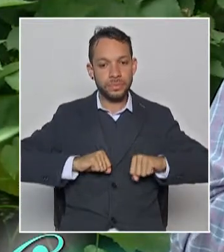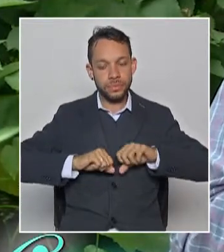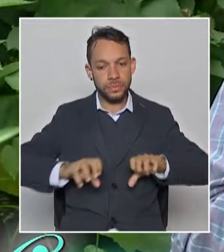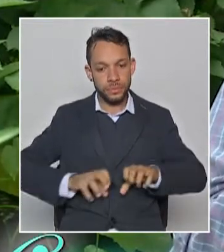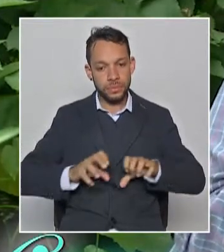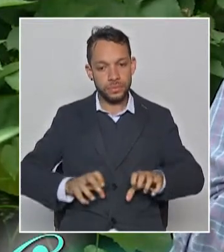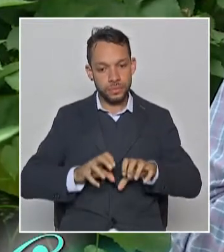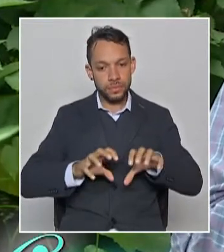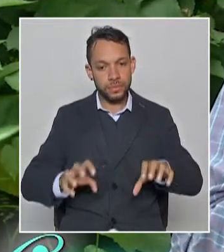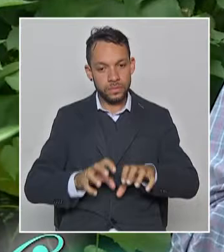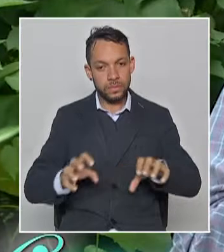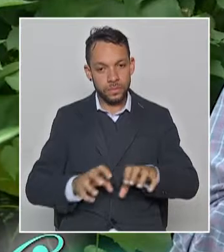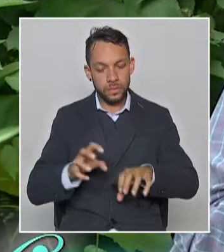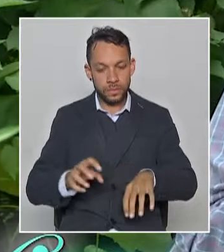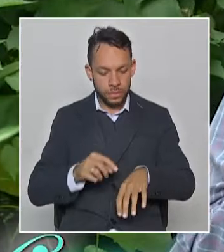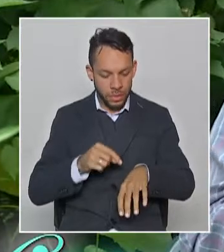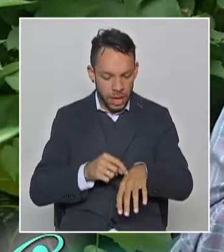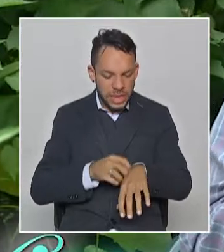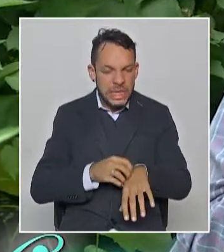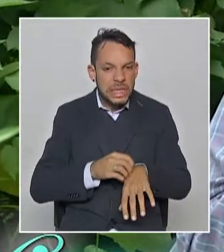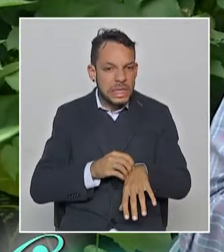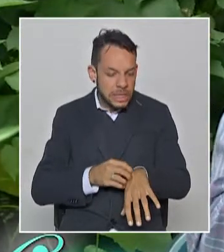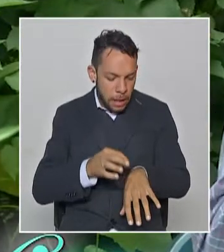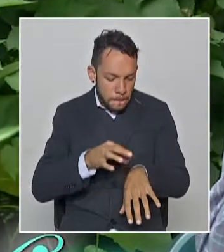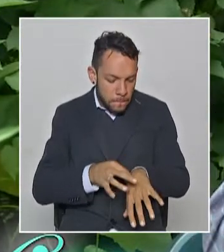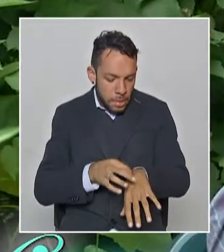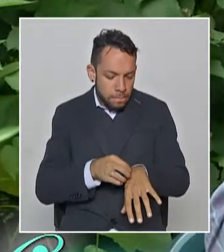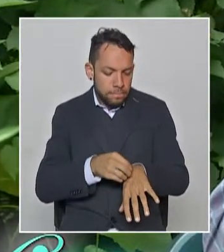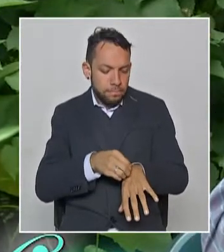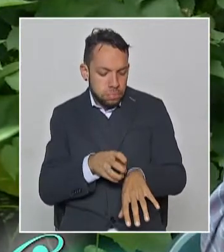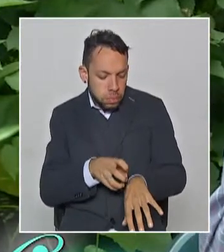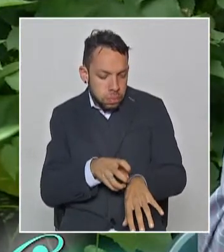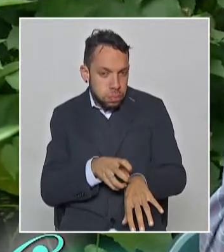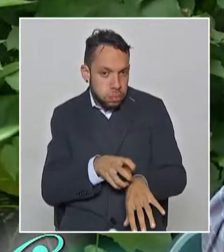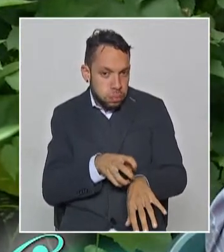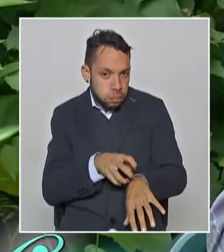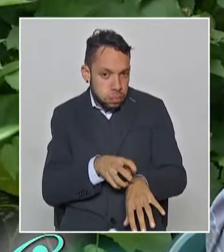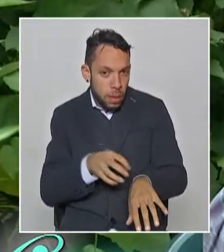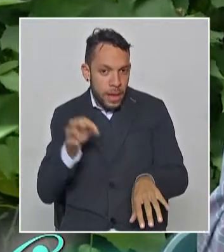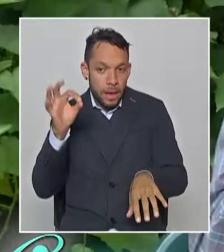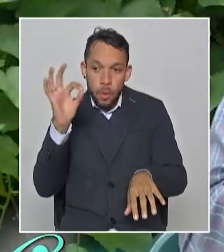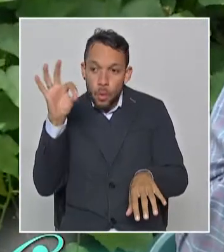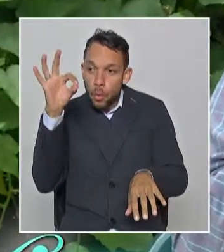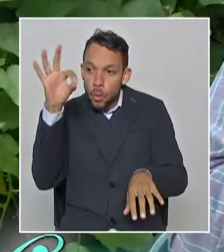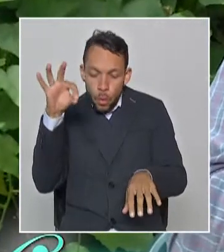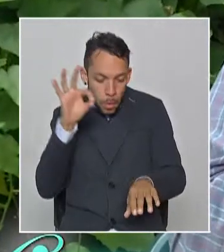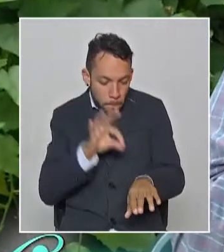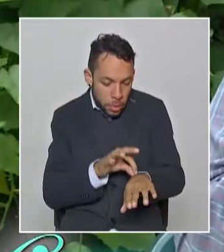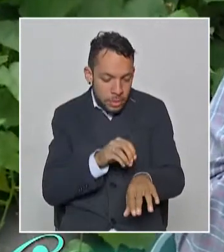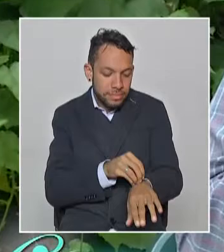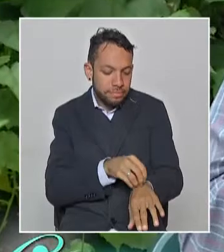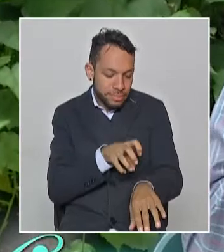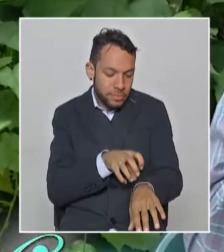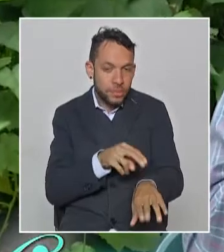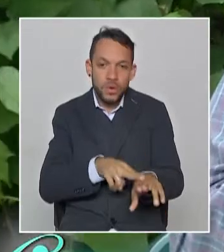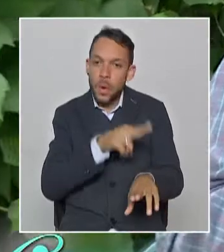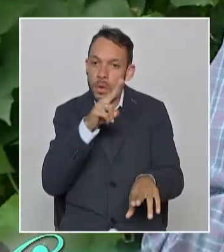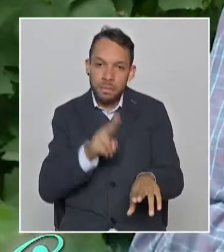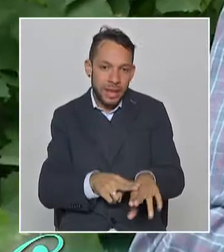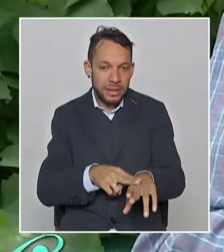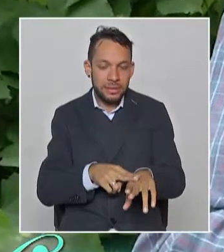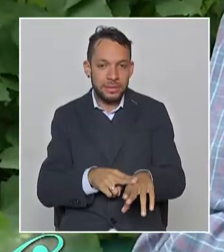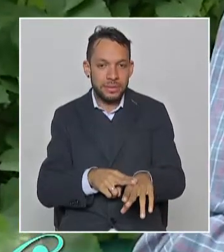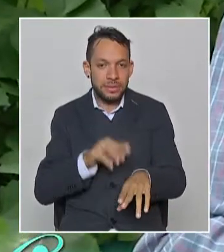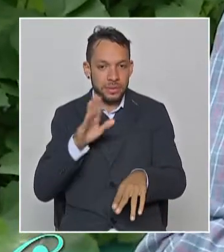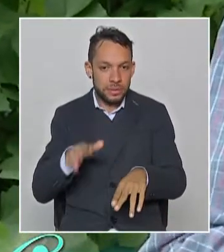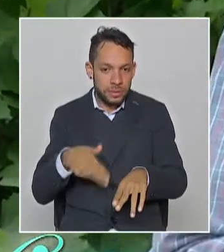el efecto de una picadura, de un insecto, y en este caso el insecto era una abeja. Esta terapia fue utilizada